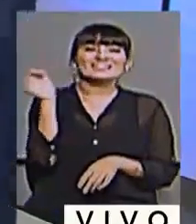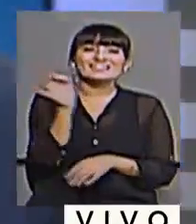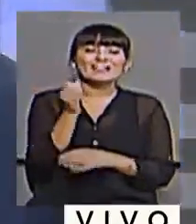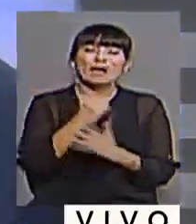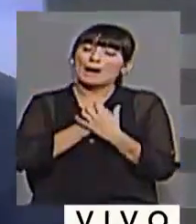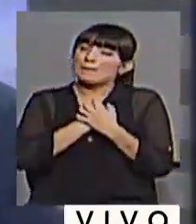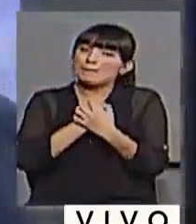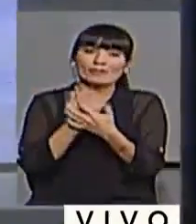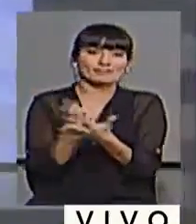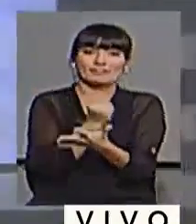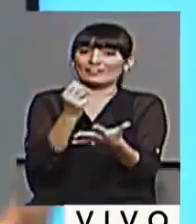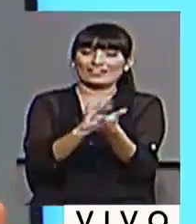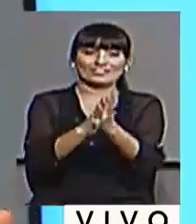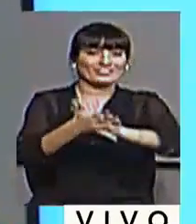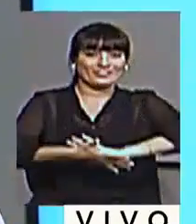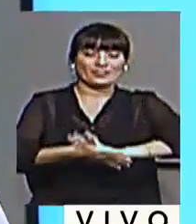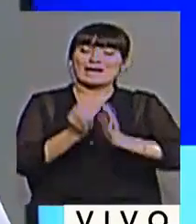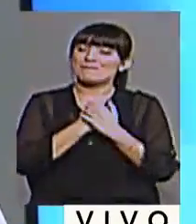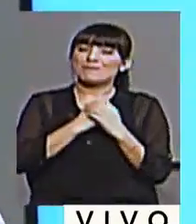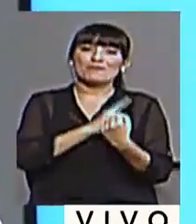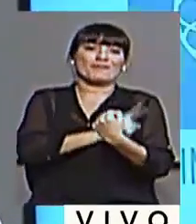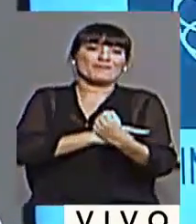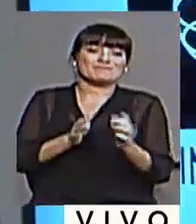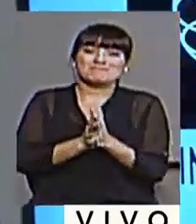amor es más fuerte.